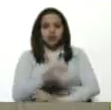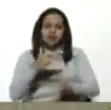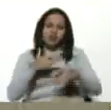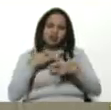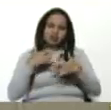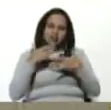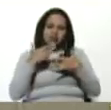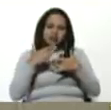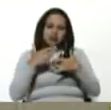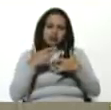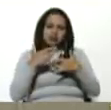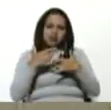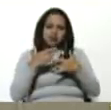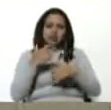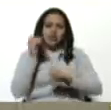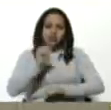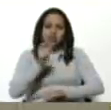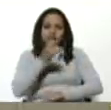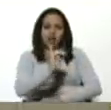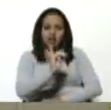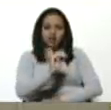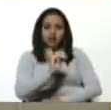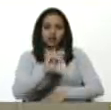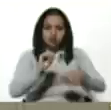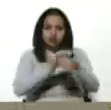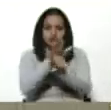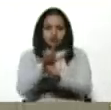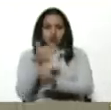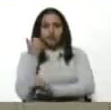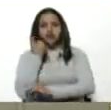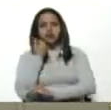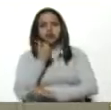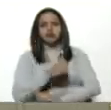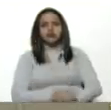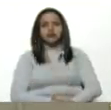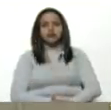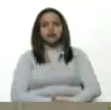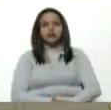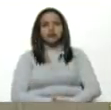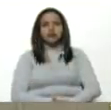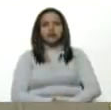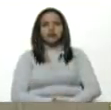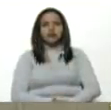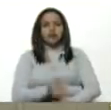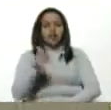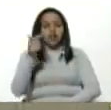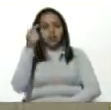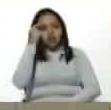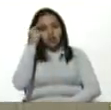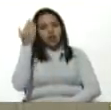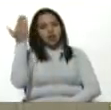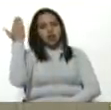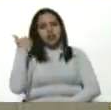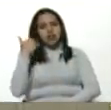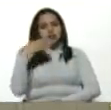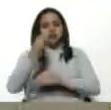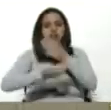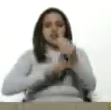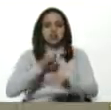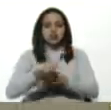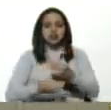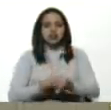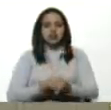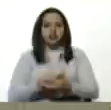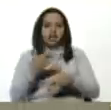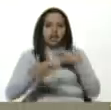situación activa de la enfermedad. Bueno, el día de ayer se realizó la